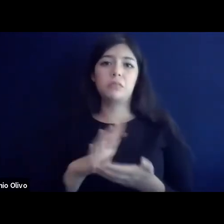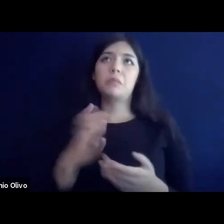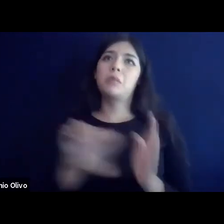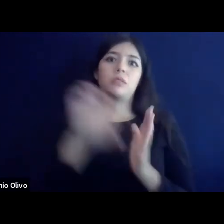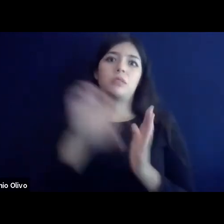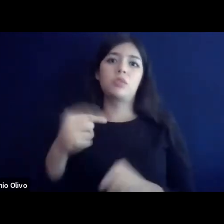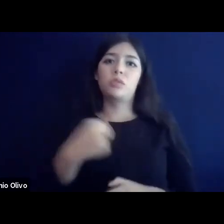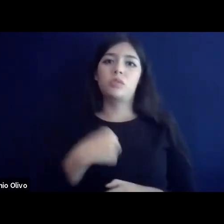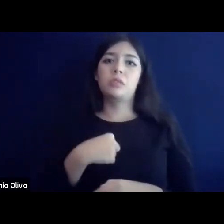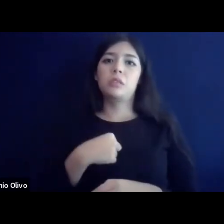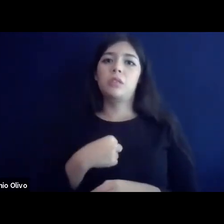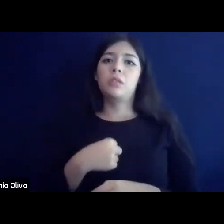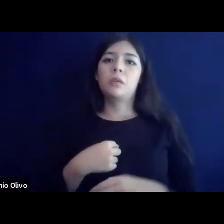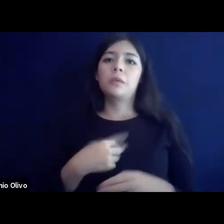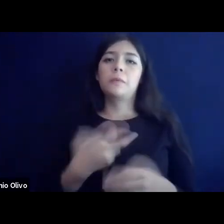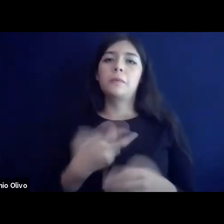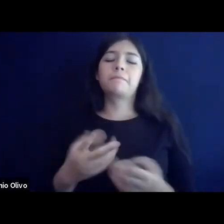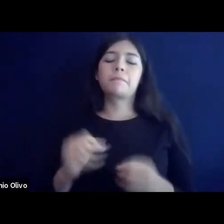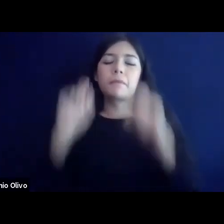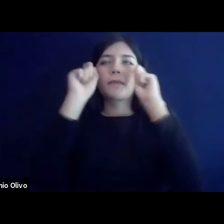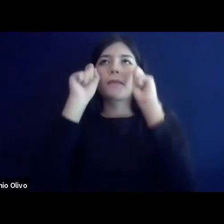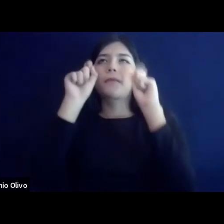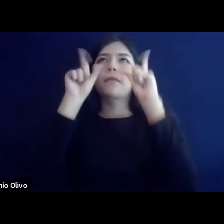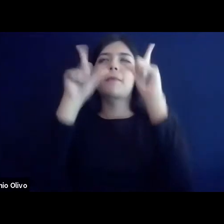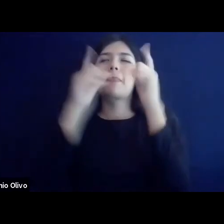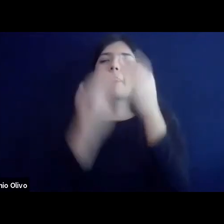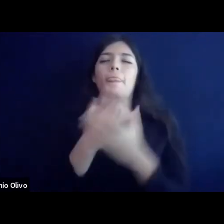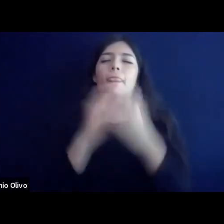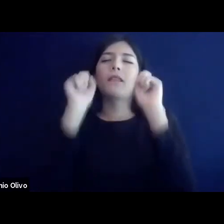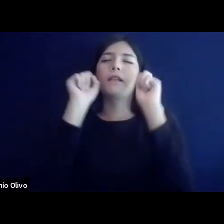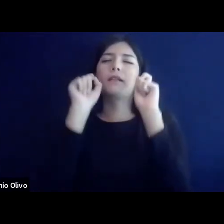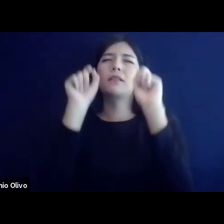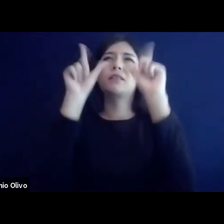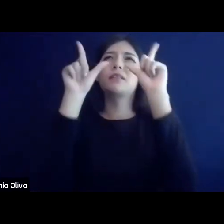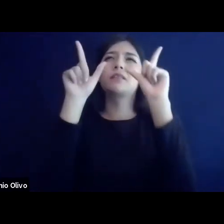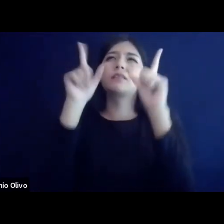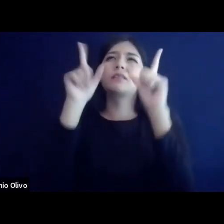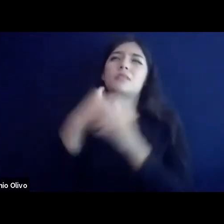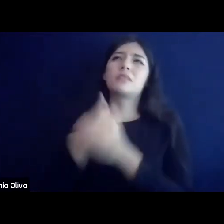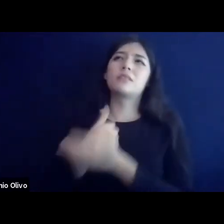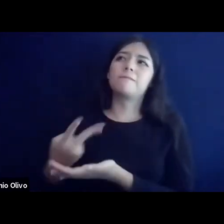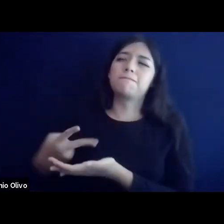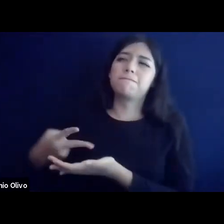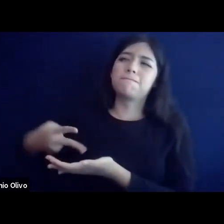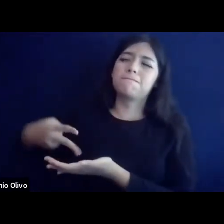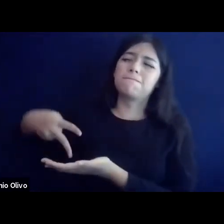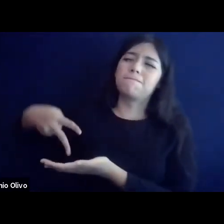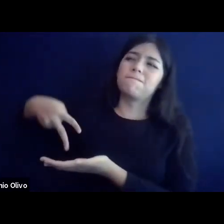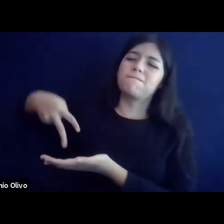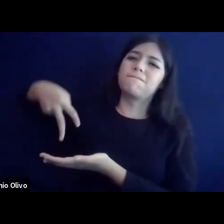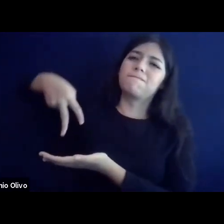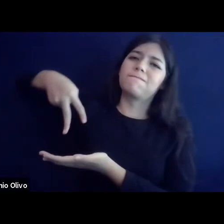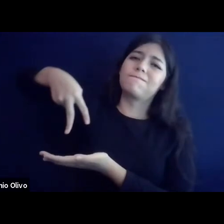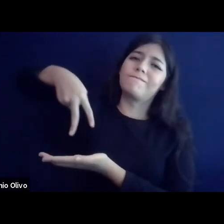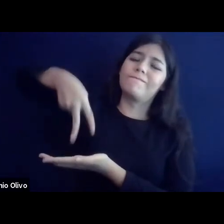Y o tienes que hacer del baño todos los días a la misma hora, y aún así hay momentos en los que ocurre microcrisis en las noches,